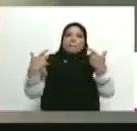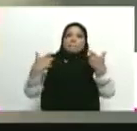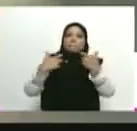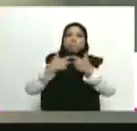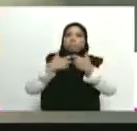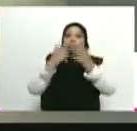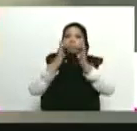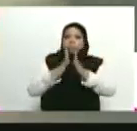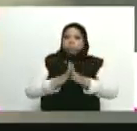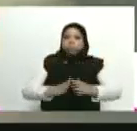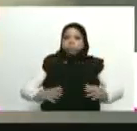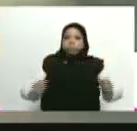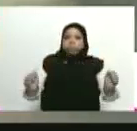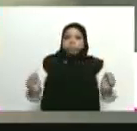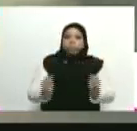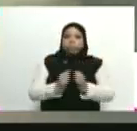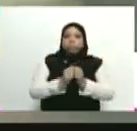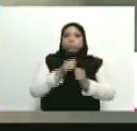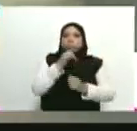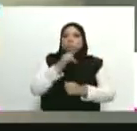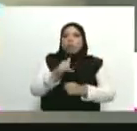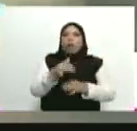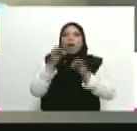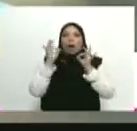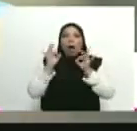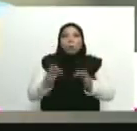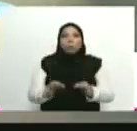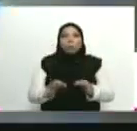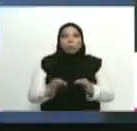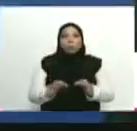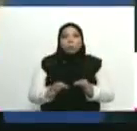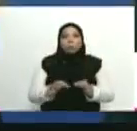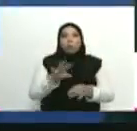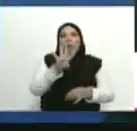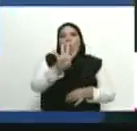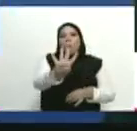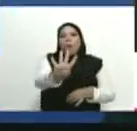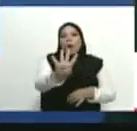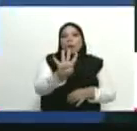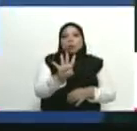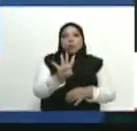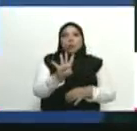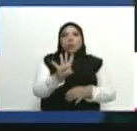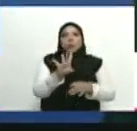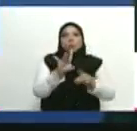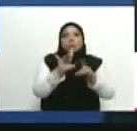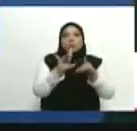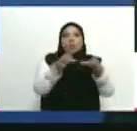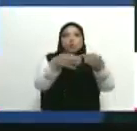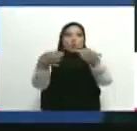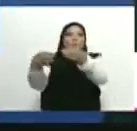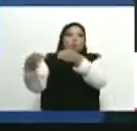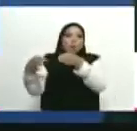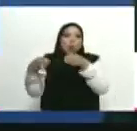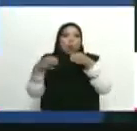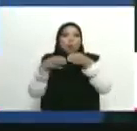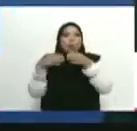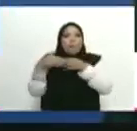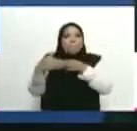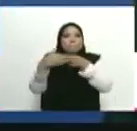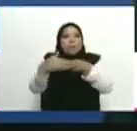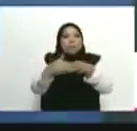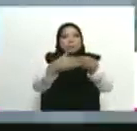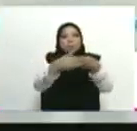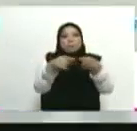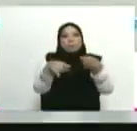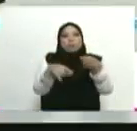estamos hablando de una armada que fue decretado y se crean cuatro departamentos de marina, ¿ok? Pero nuestra armada